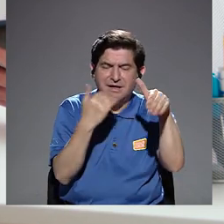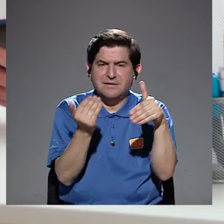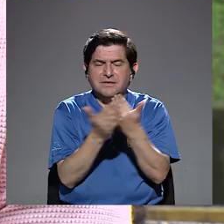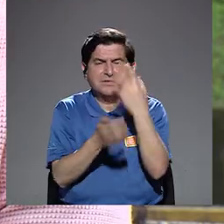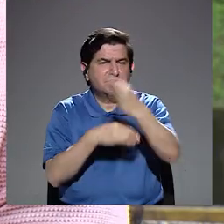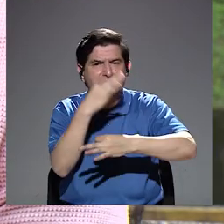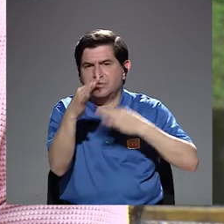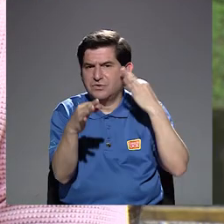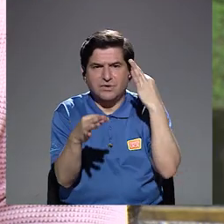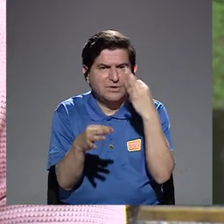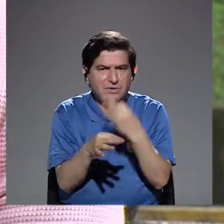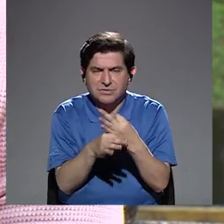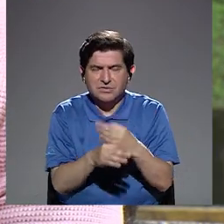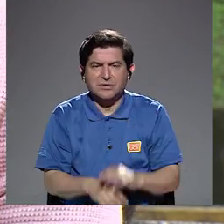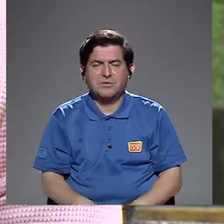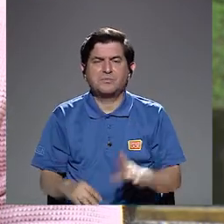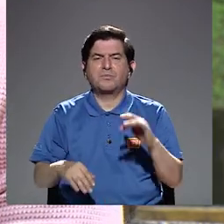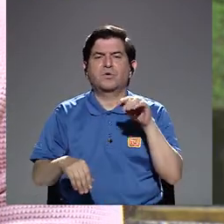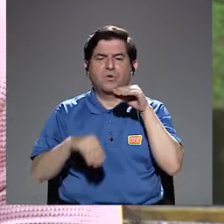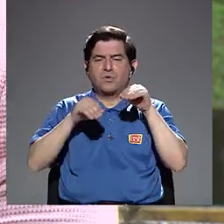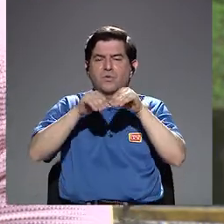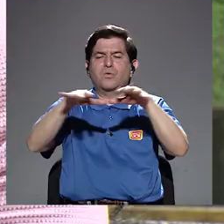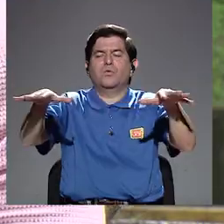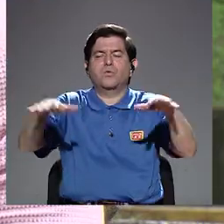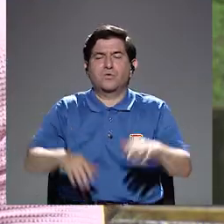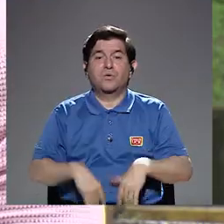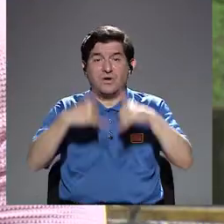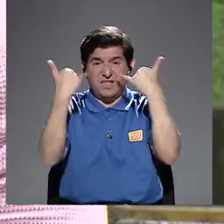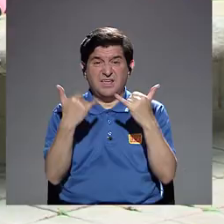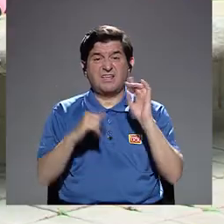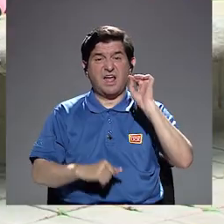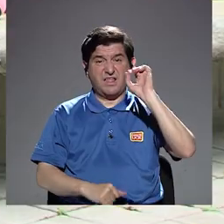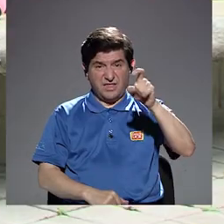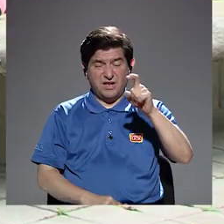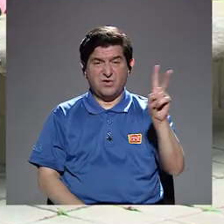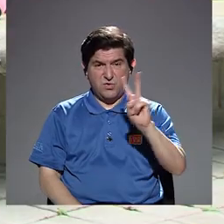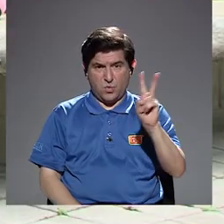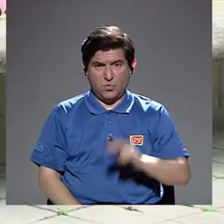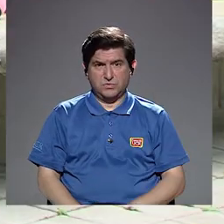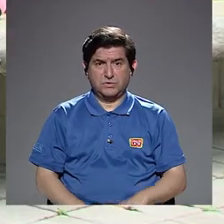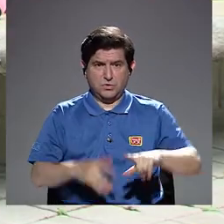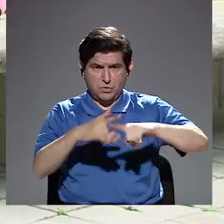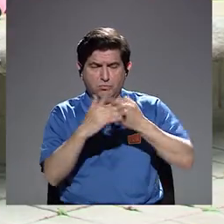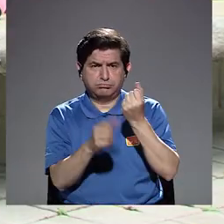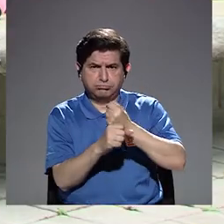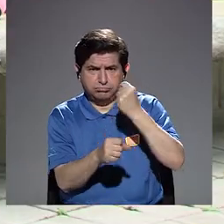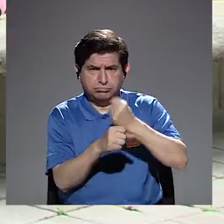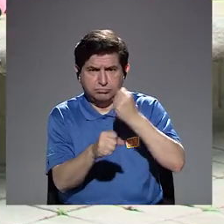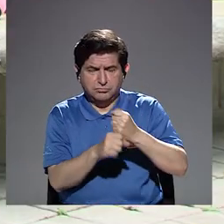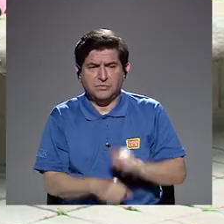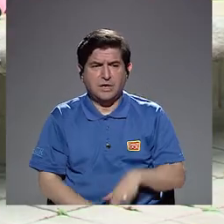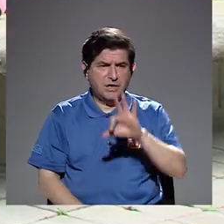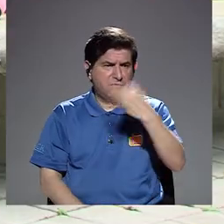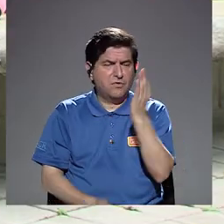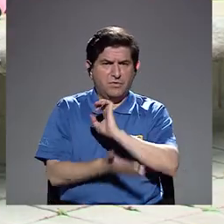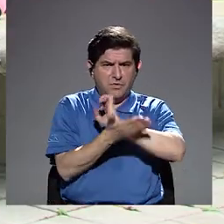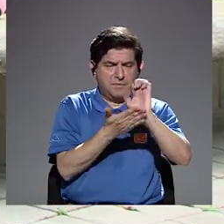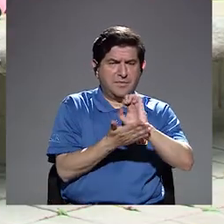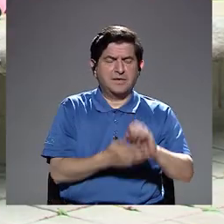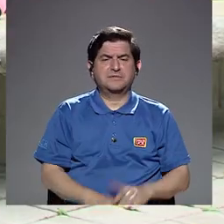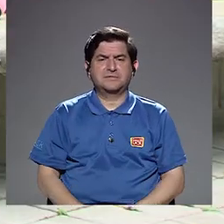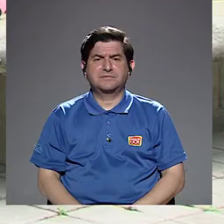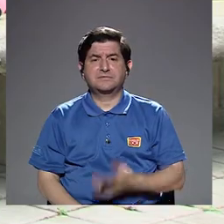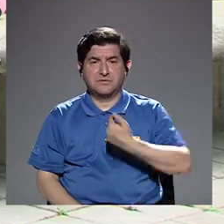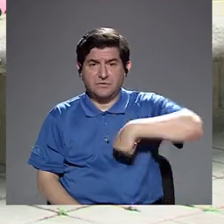costa el contagio, y si ya hay un diagnóstico del virus pues empezar a trabajar en estas medidas preventivas para evitar